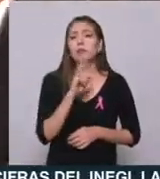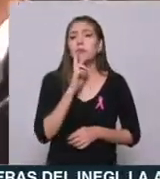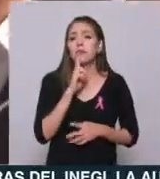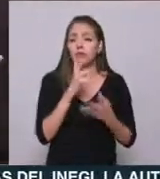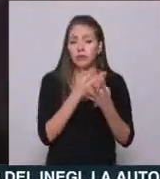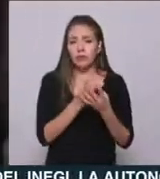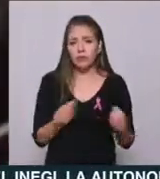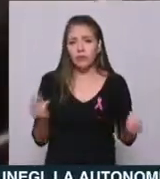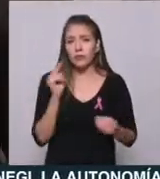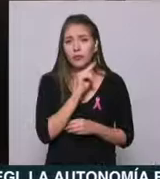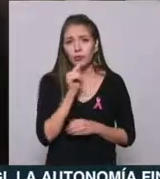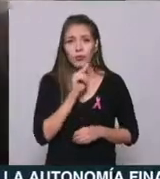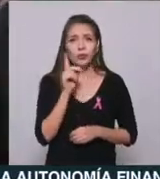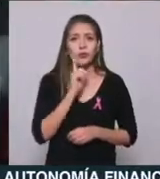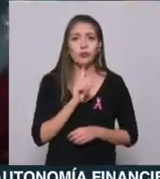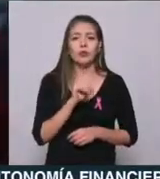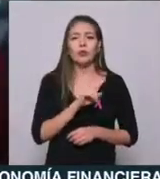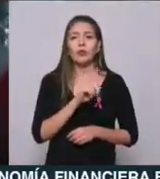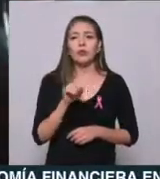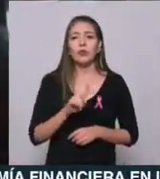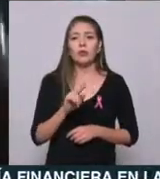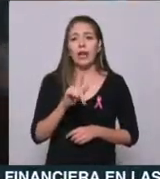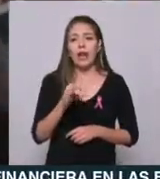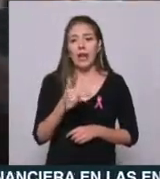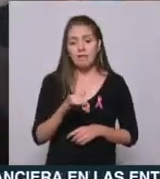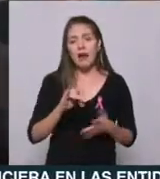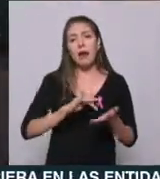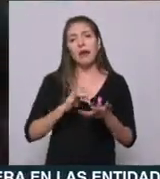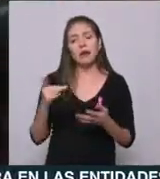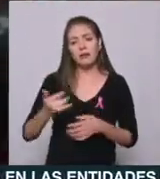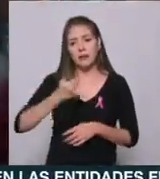Zuleima García, reportera de TV Mexiquense. Muchas gracias por tomarnos